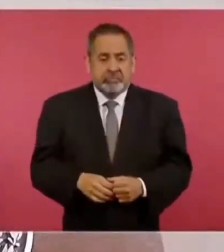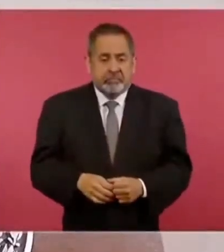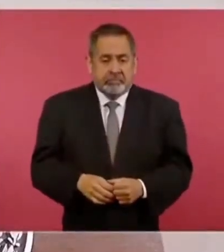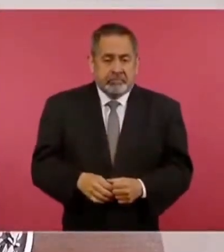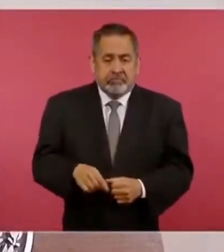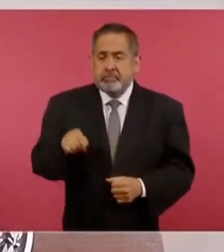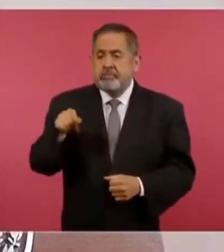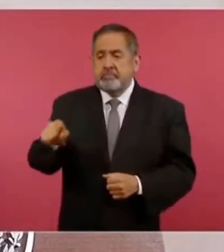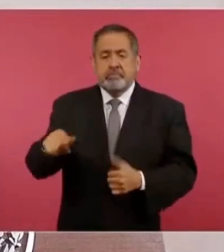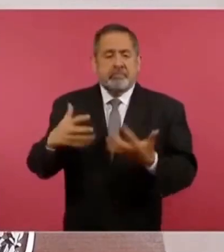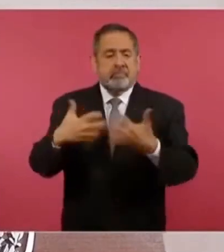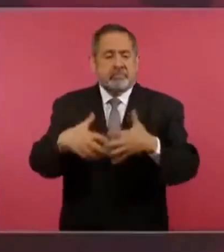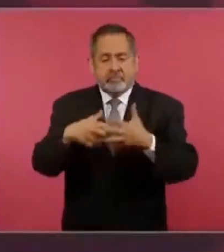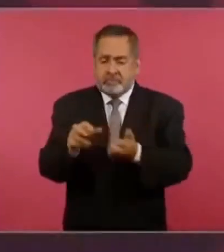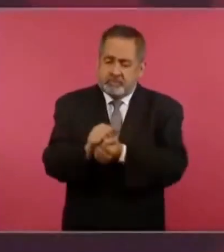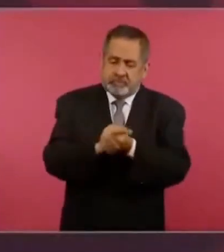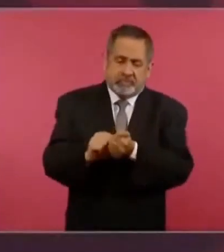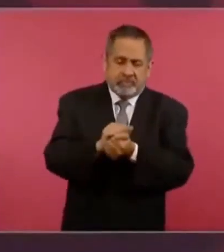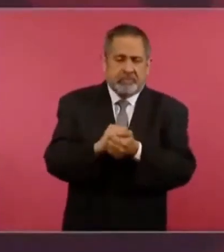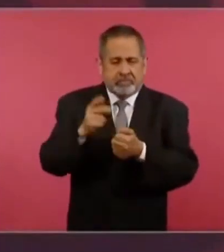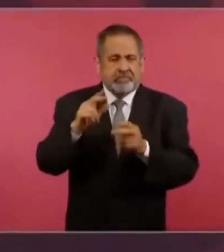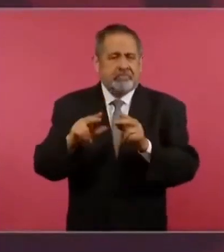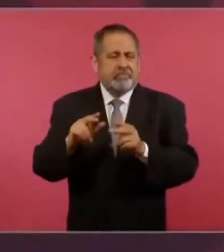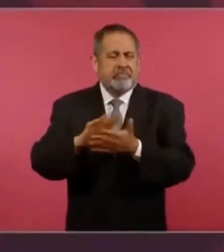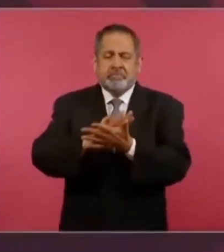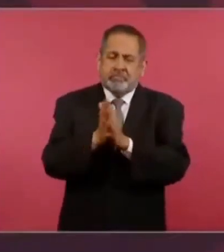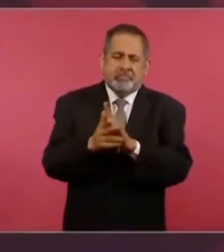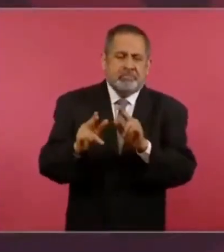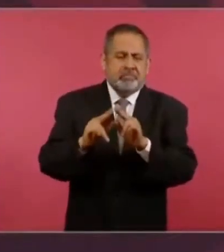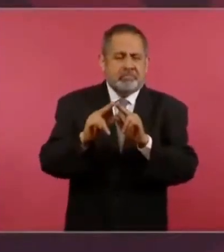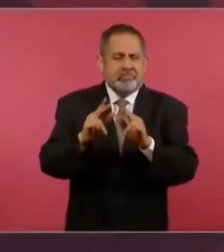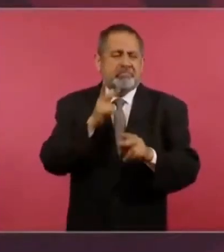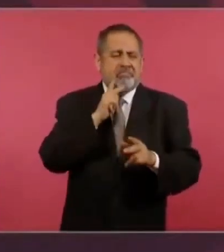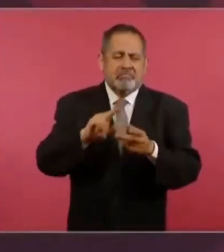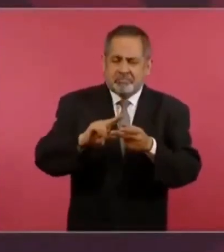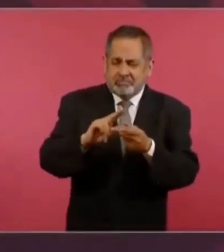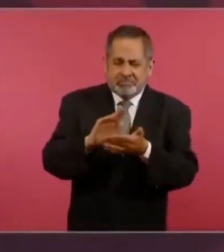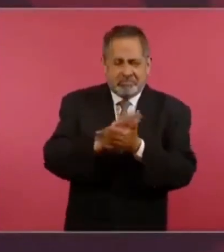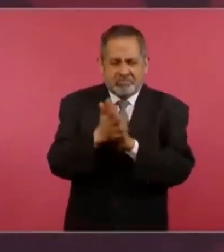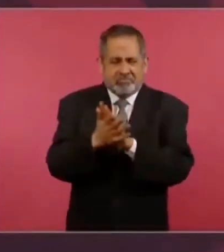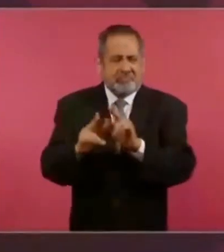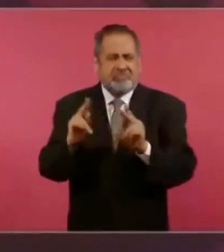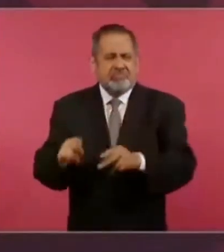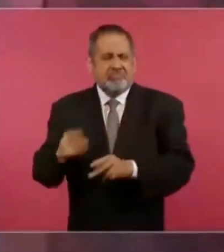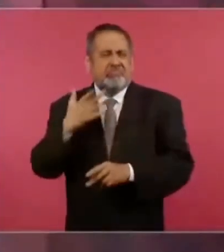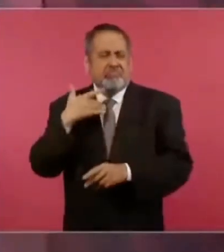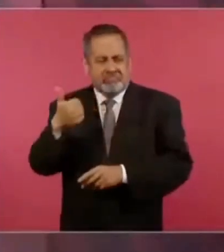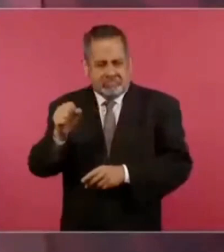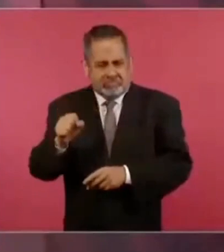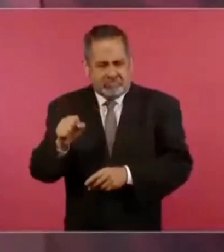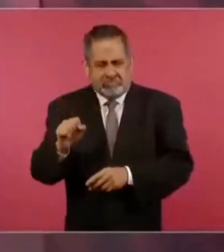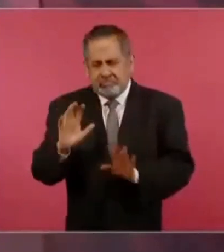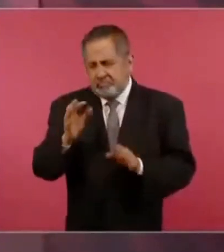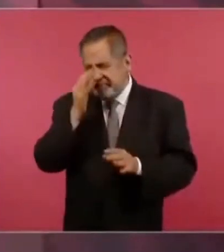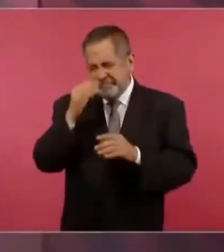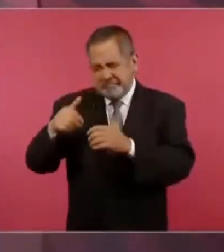la planta de licuefacción de Altamira. Estamos esperando nada más que